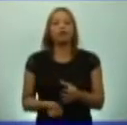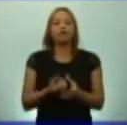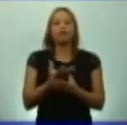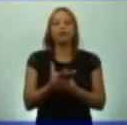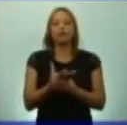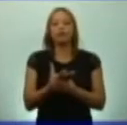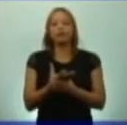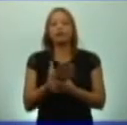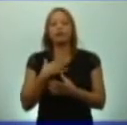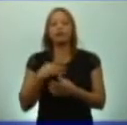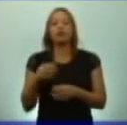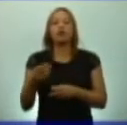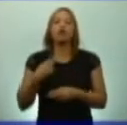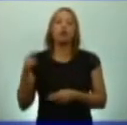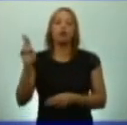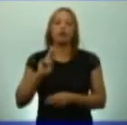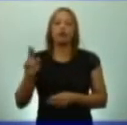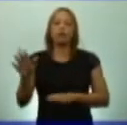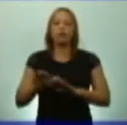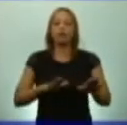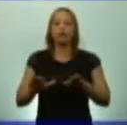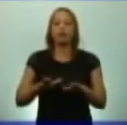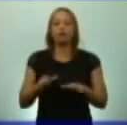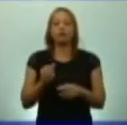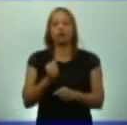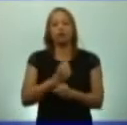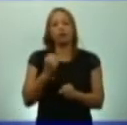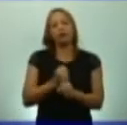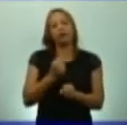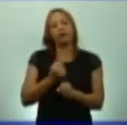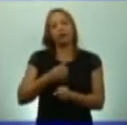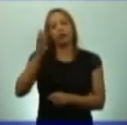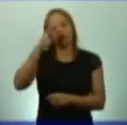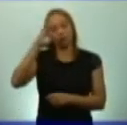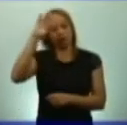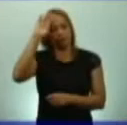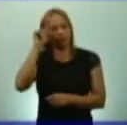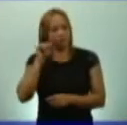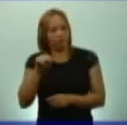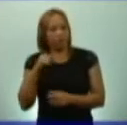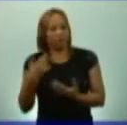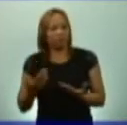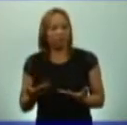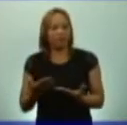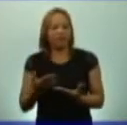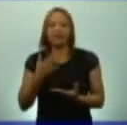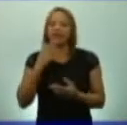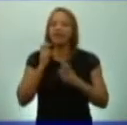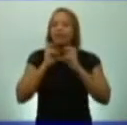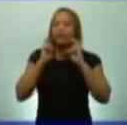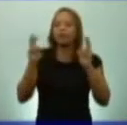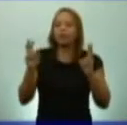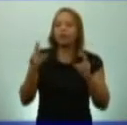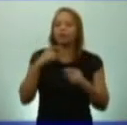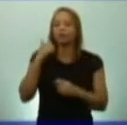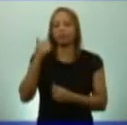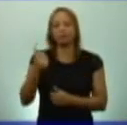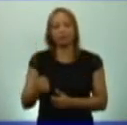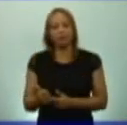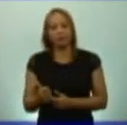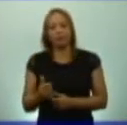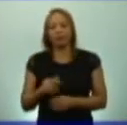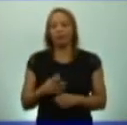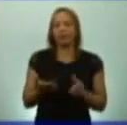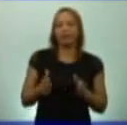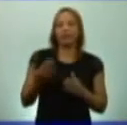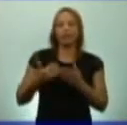del movimiento obrero cubano y tuvo la singularidad de vivir ejemplarmente tanto en